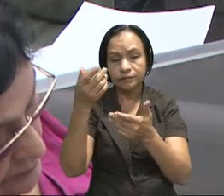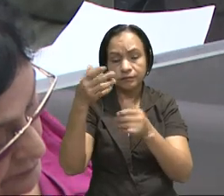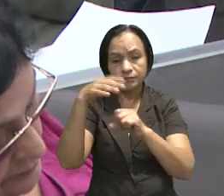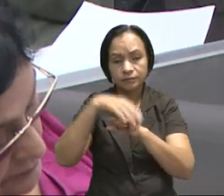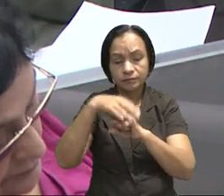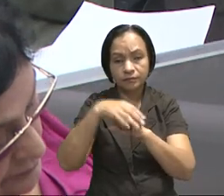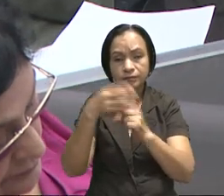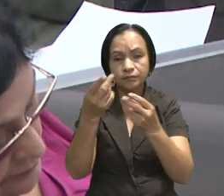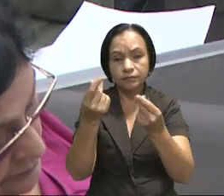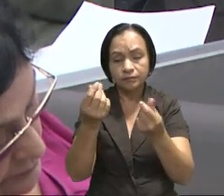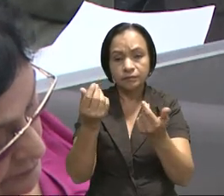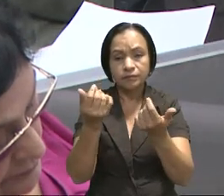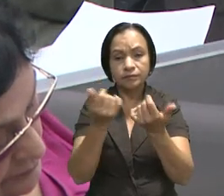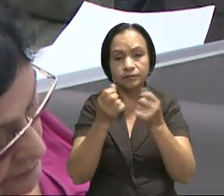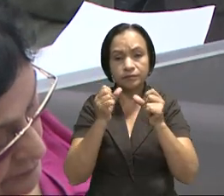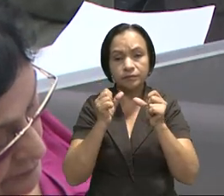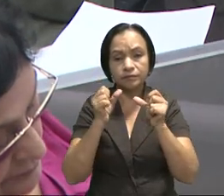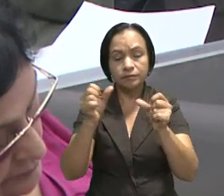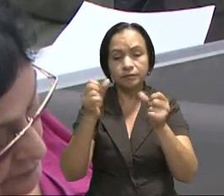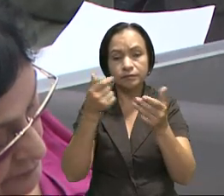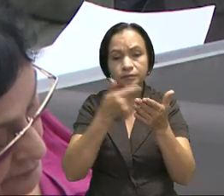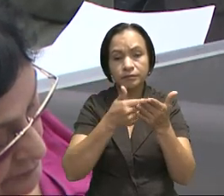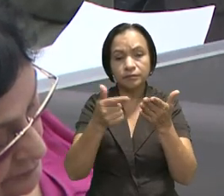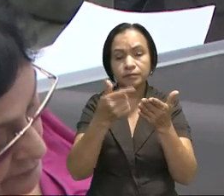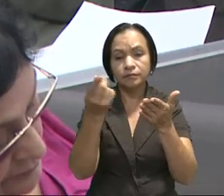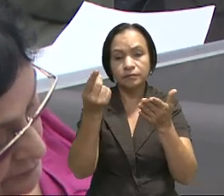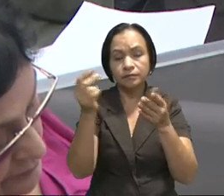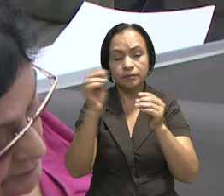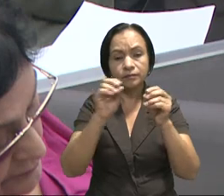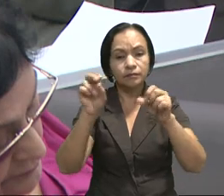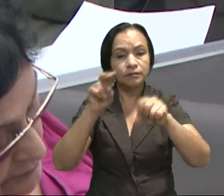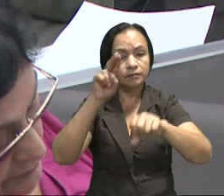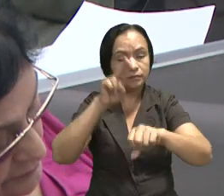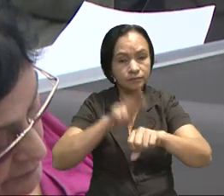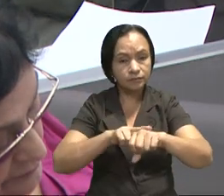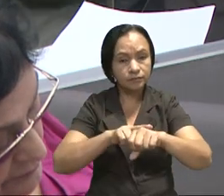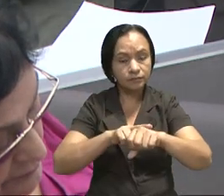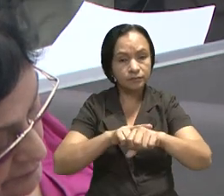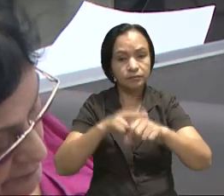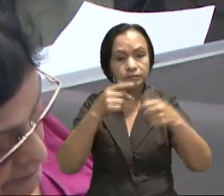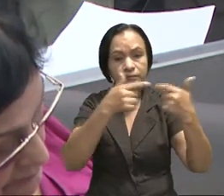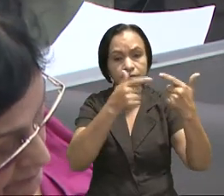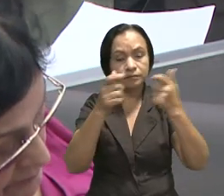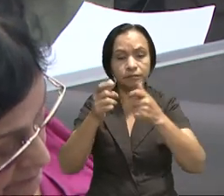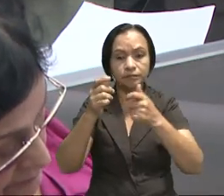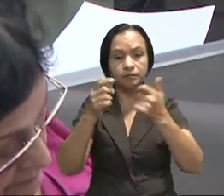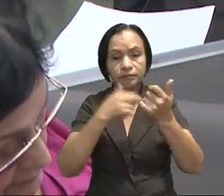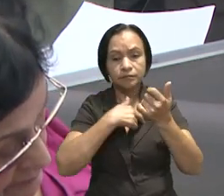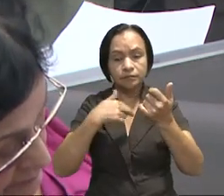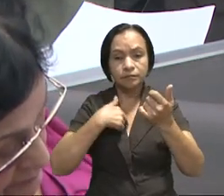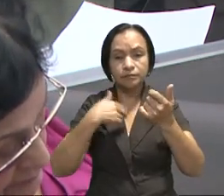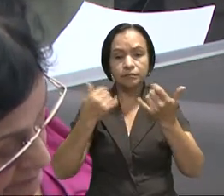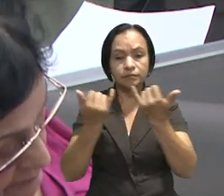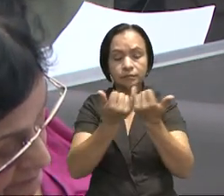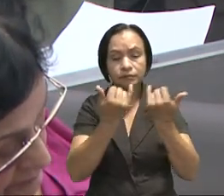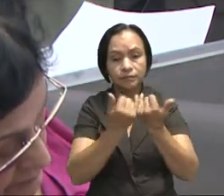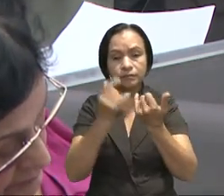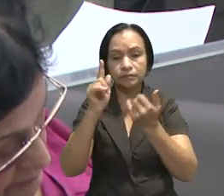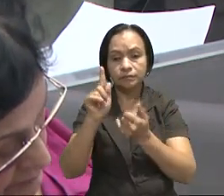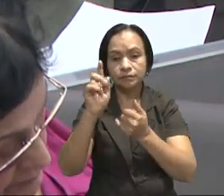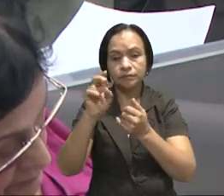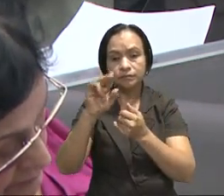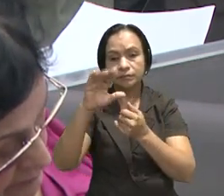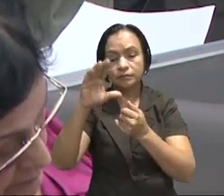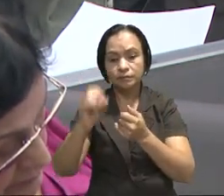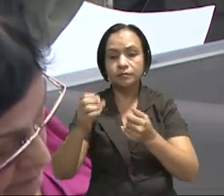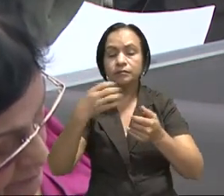Económica como la Dirección de Seguimiento al Gasto y a la Economía Nacional, que son el brazo, el músculo técnico en el que